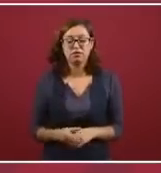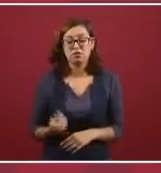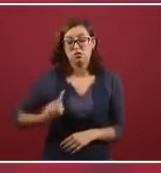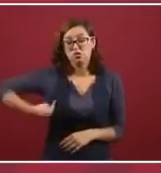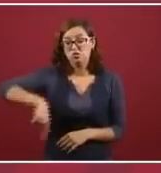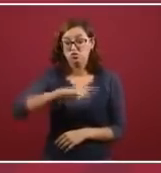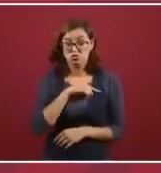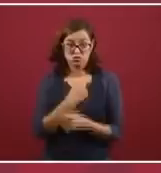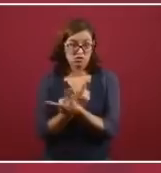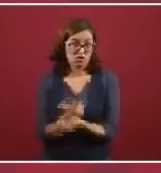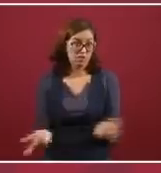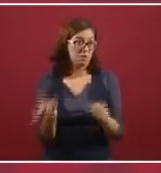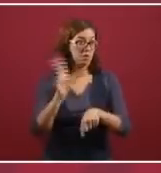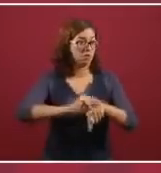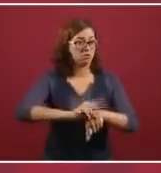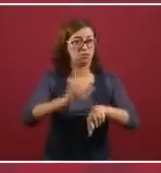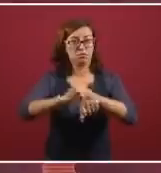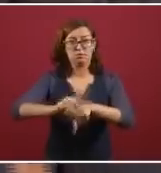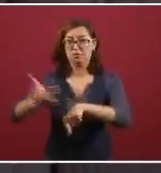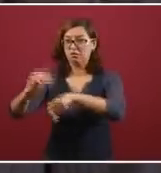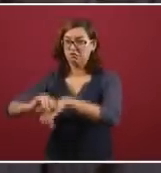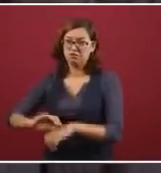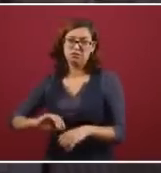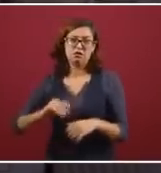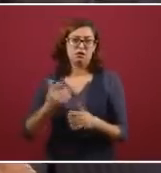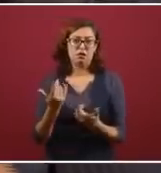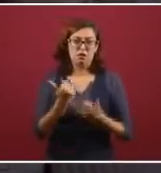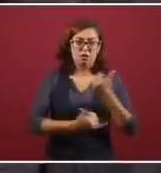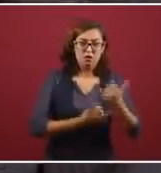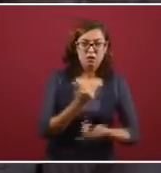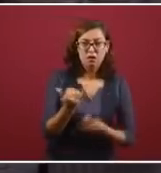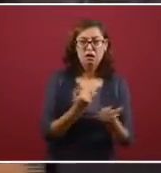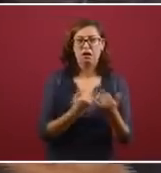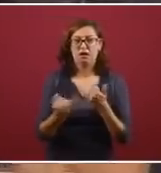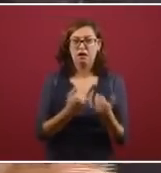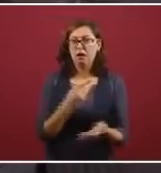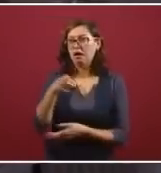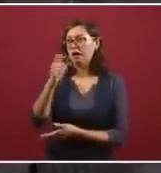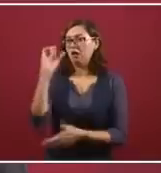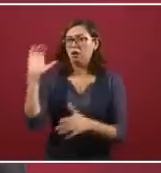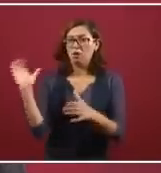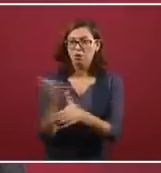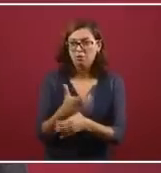para casinos y para bares y para